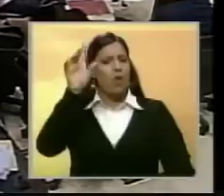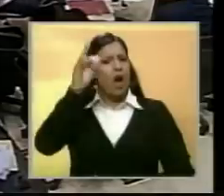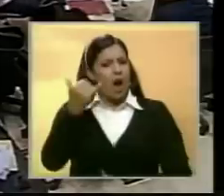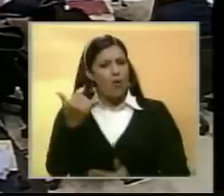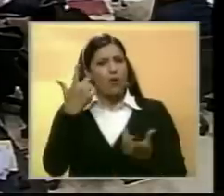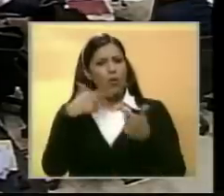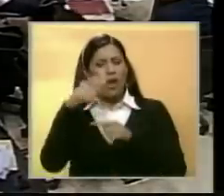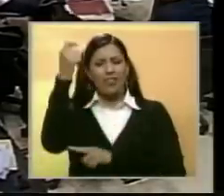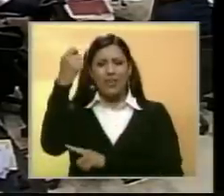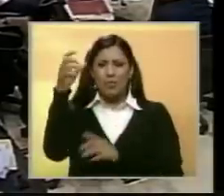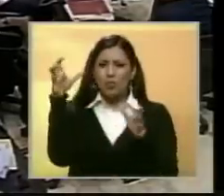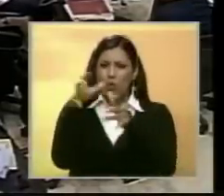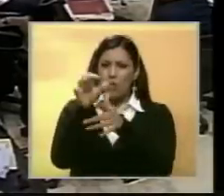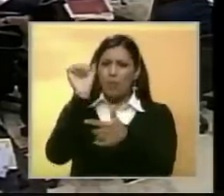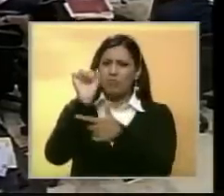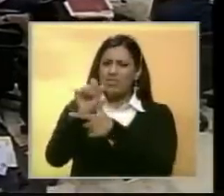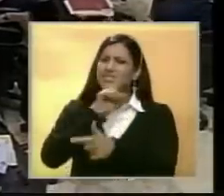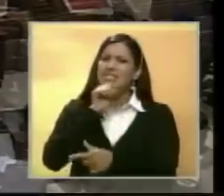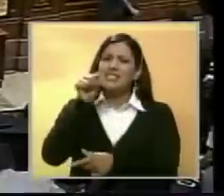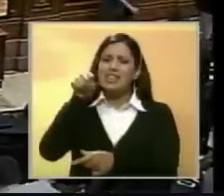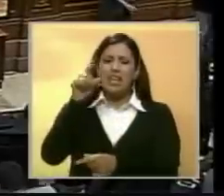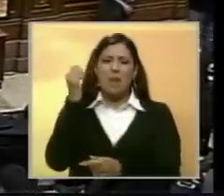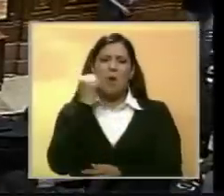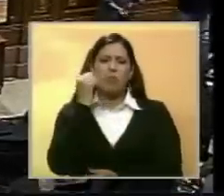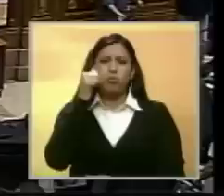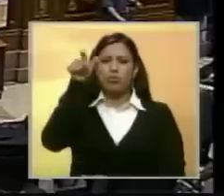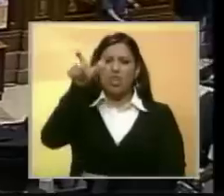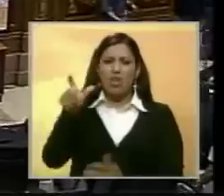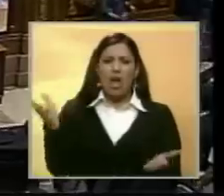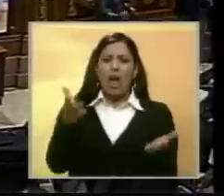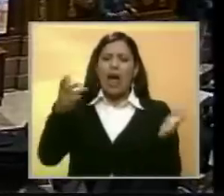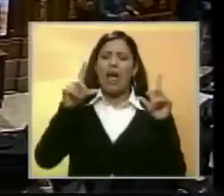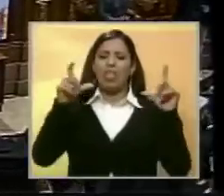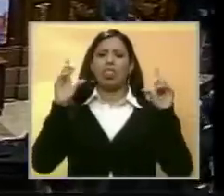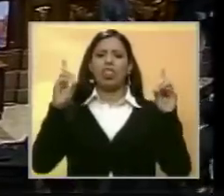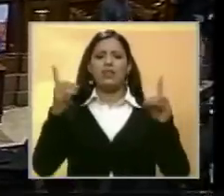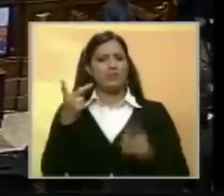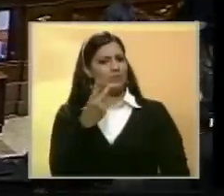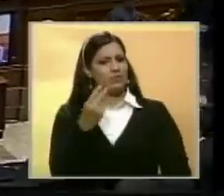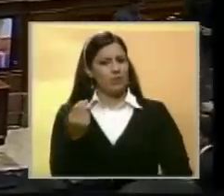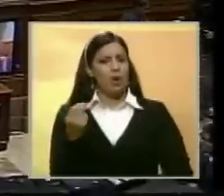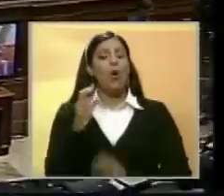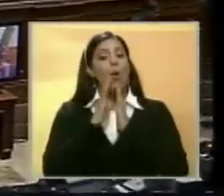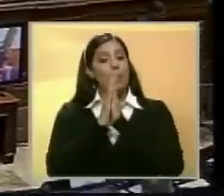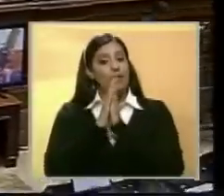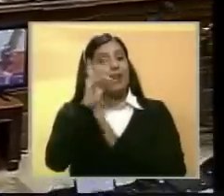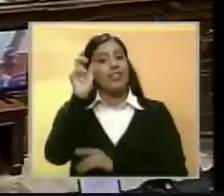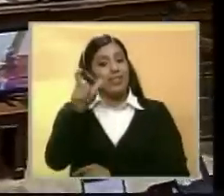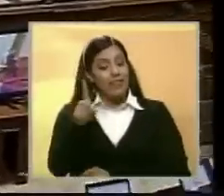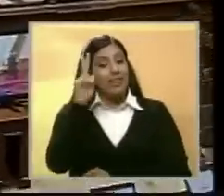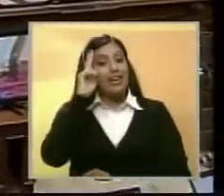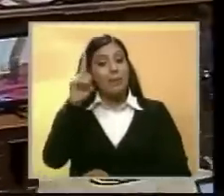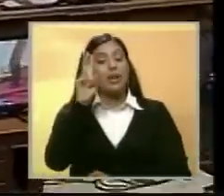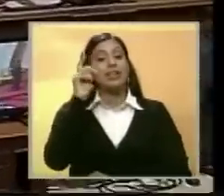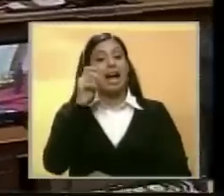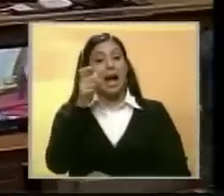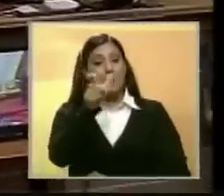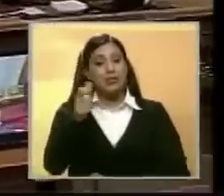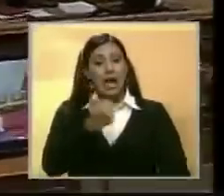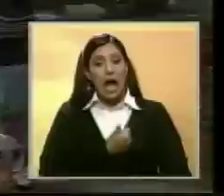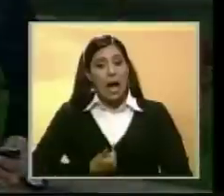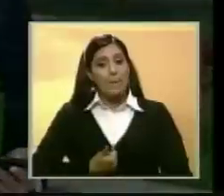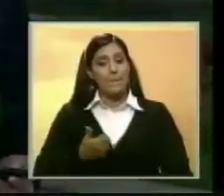catalogó a los diputados del bloque de la patria como indignos al impulsar estas acciones. piden que no utilicen el hambre del pueblo para